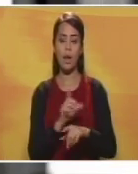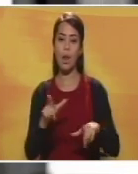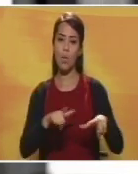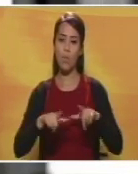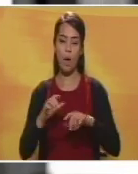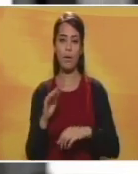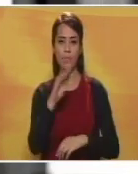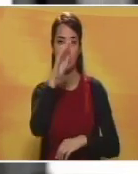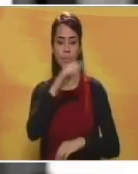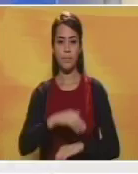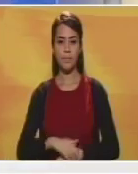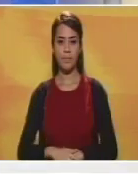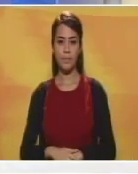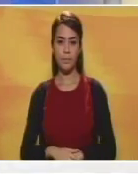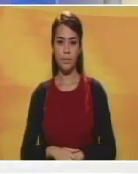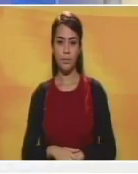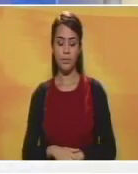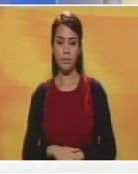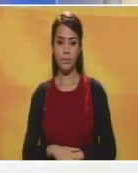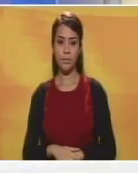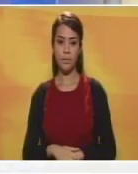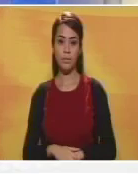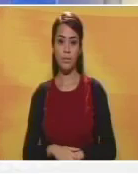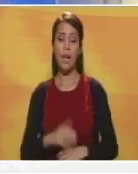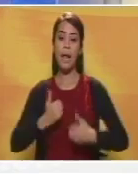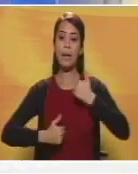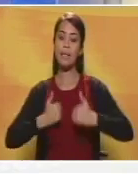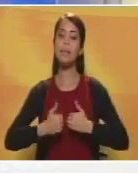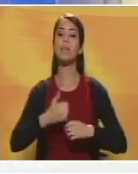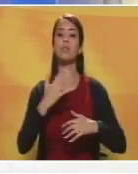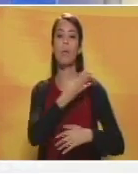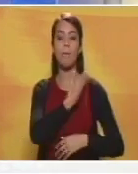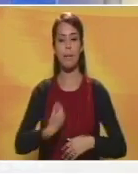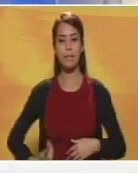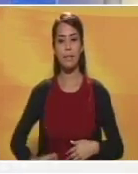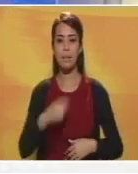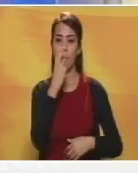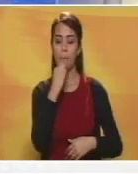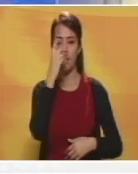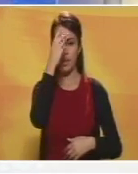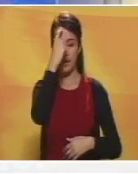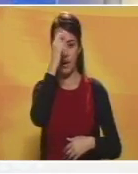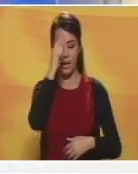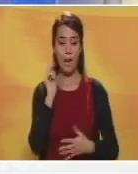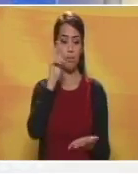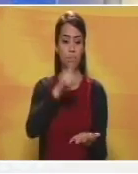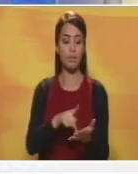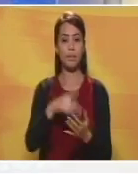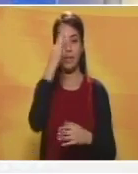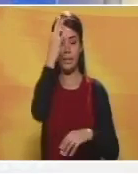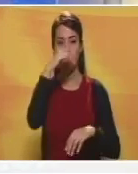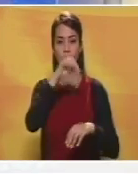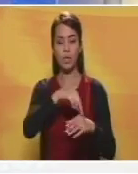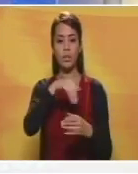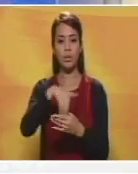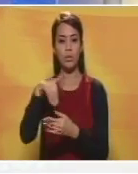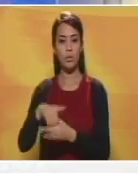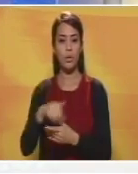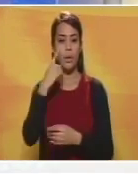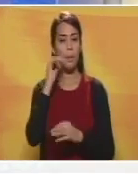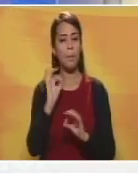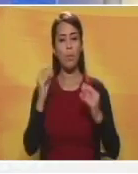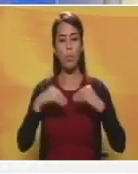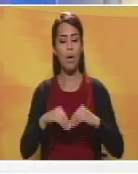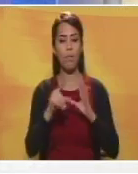Guaraíra Repano. El candidato presidencial Henry Falcón acudió al CNE a denunciar incumplimiento de diversos puntos del Acuerdo